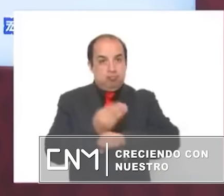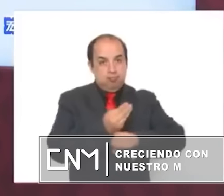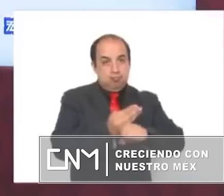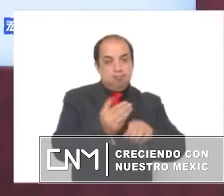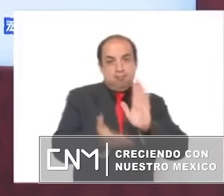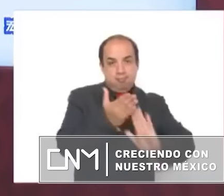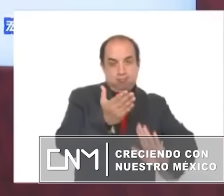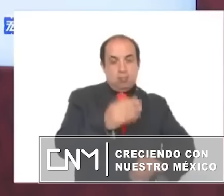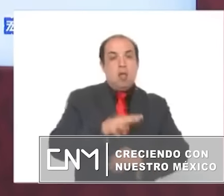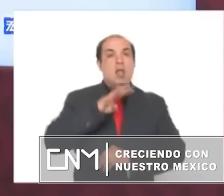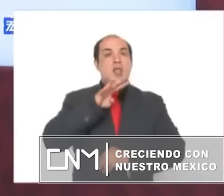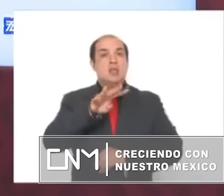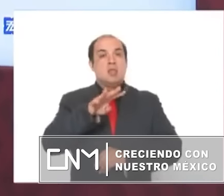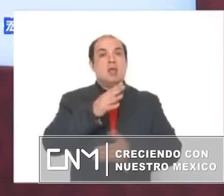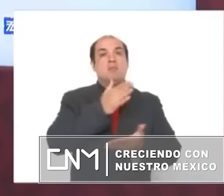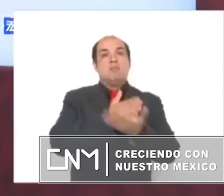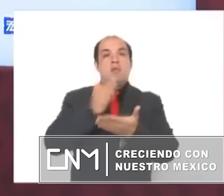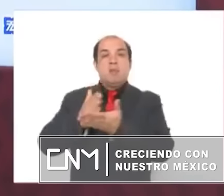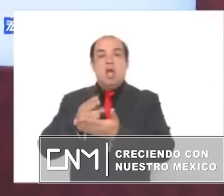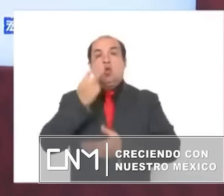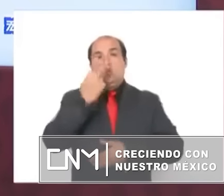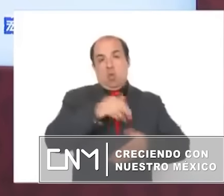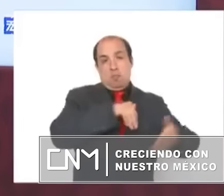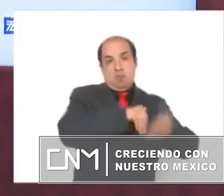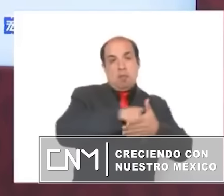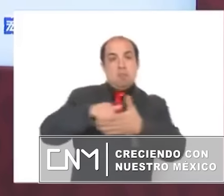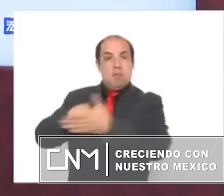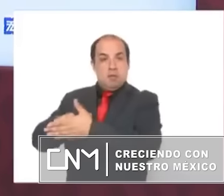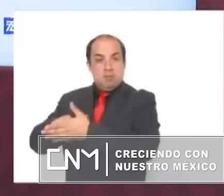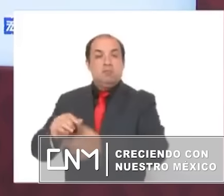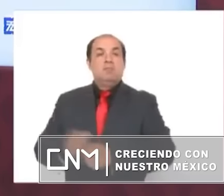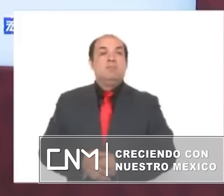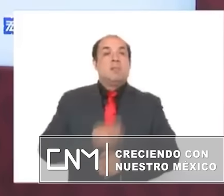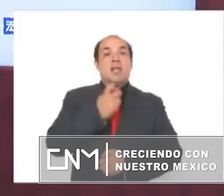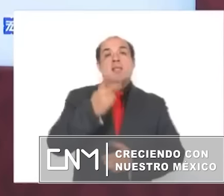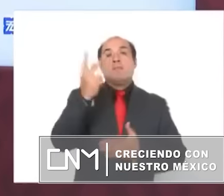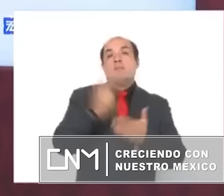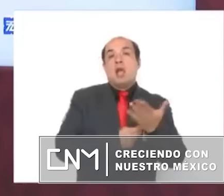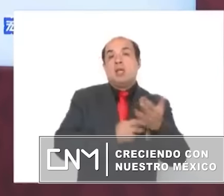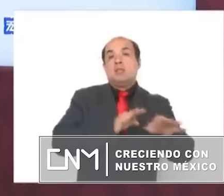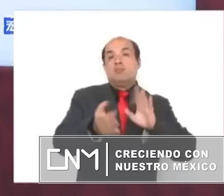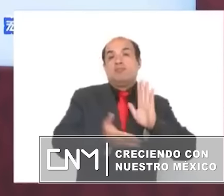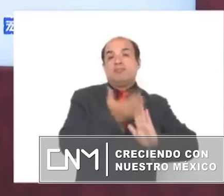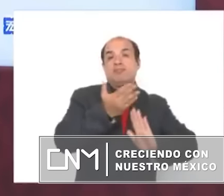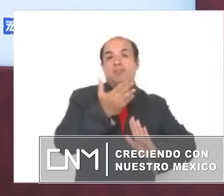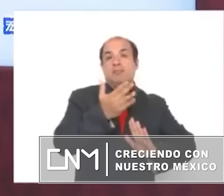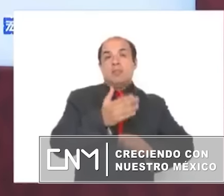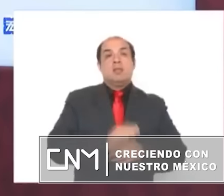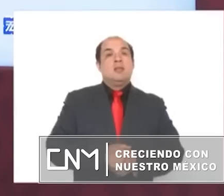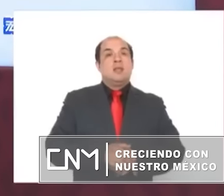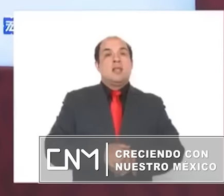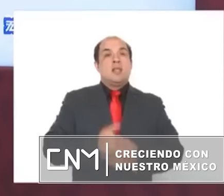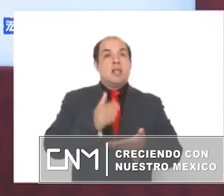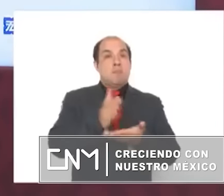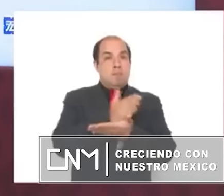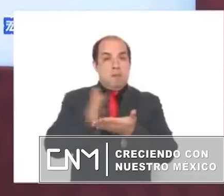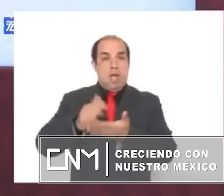con de estas dos terminales, y esto como estrategia de obra lo dividimos en 5